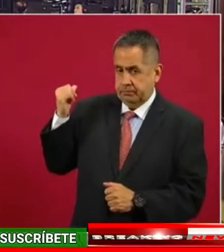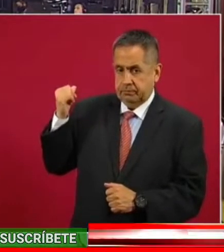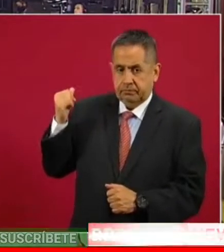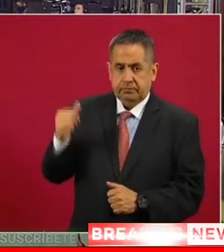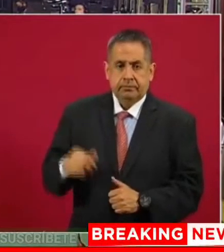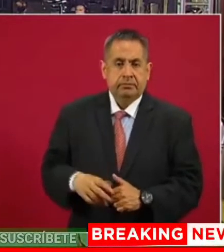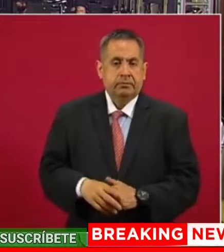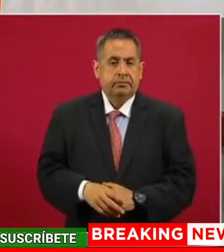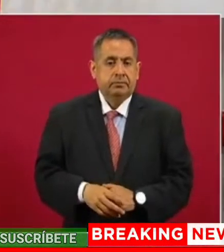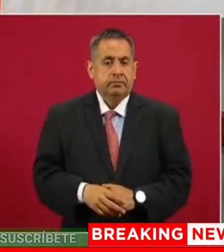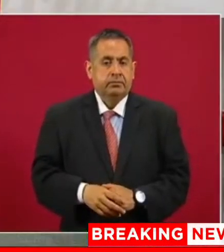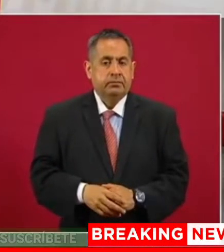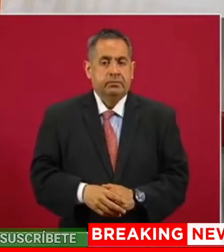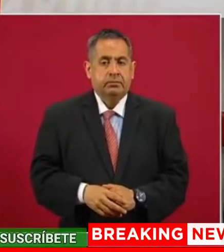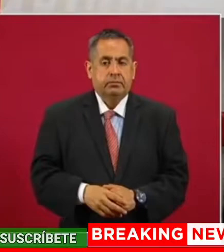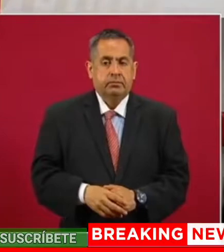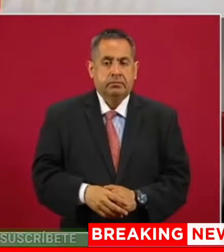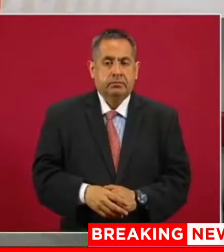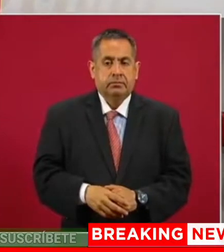nada más.